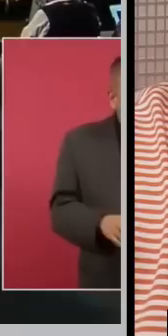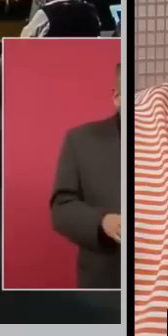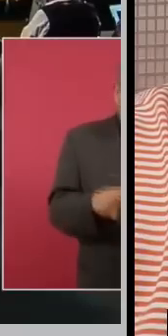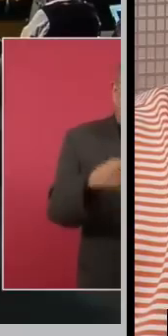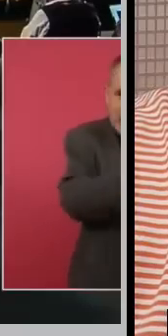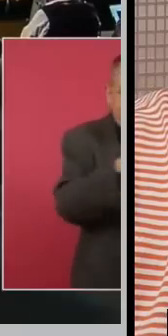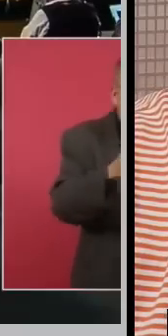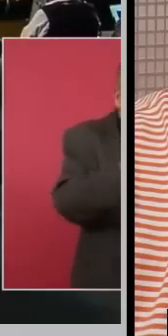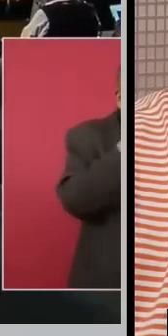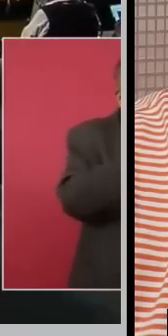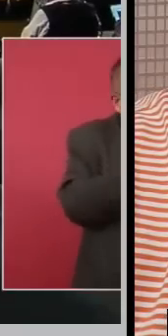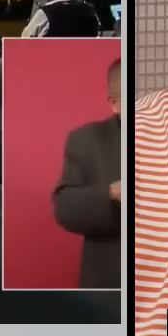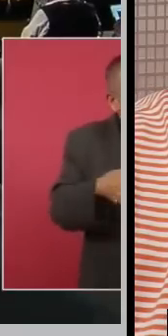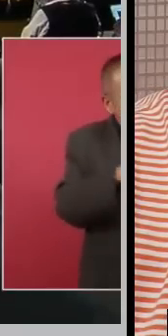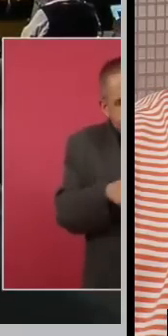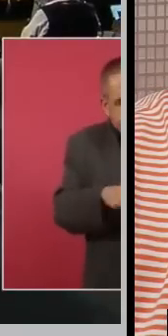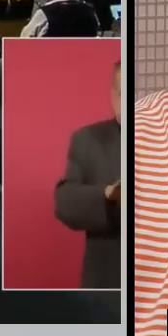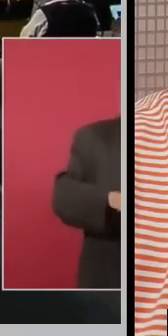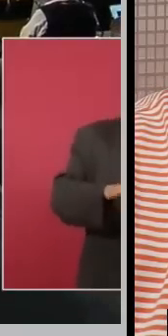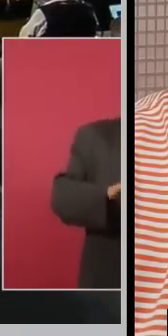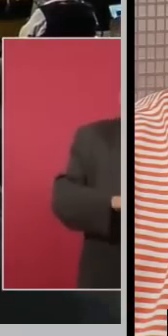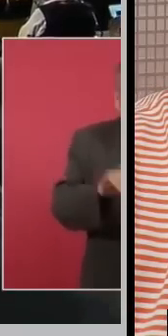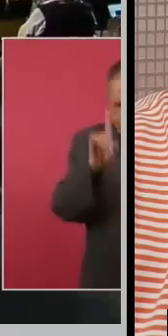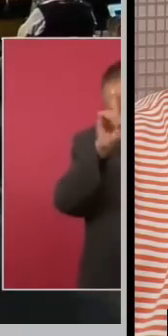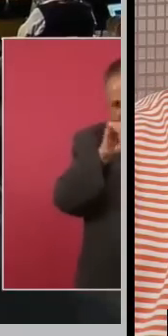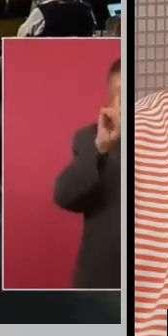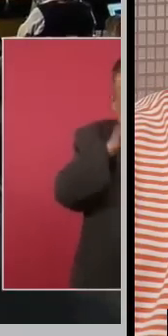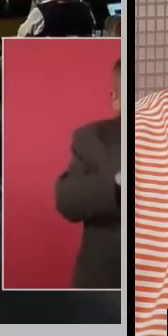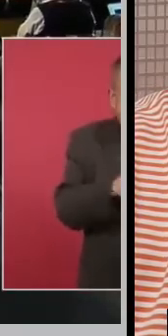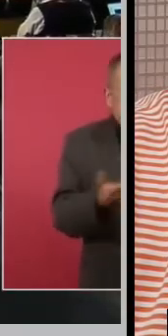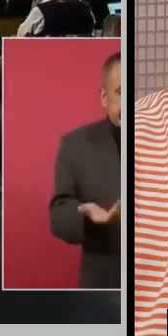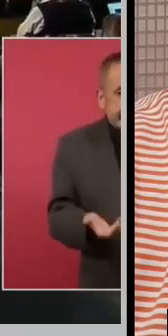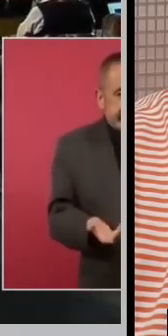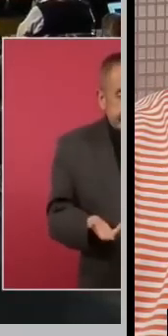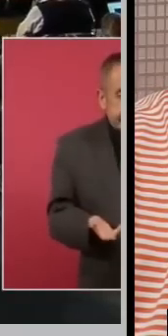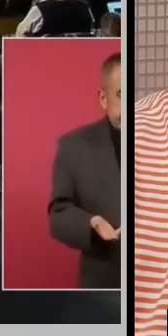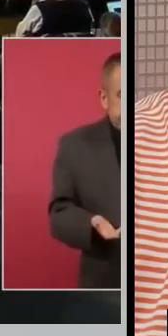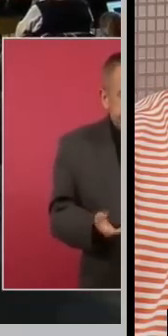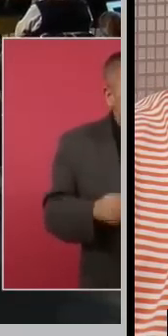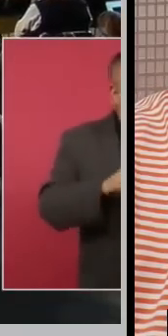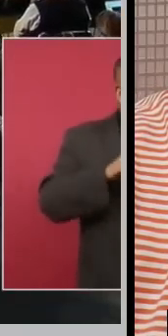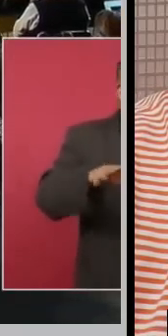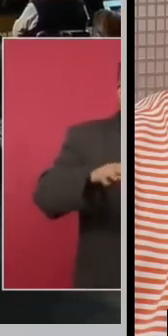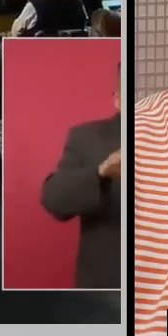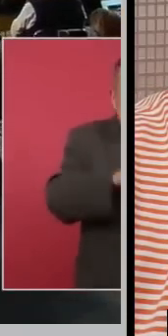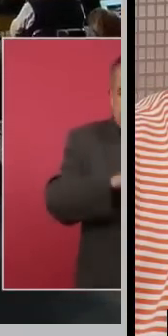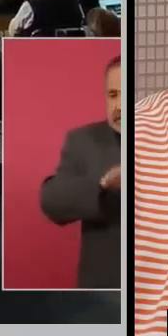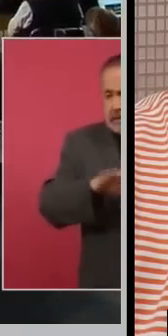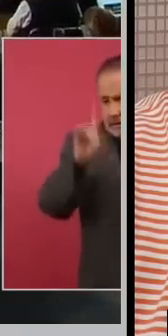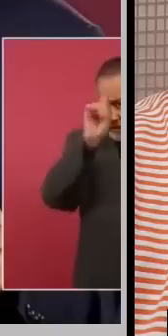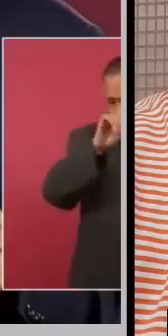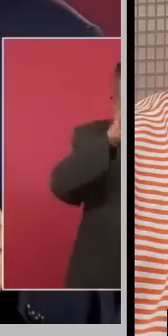Pero por qué estos medios de información no informan